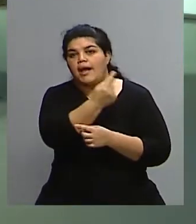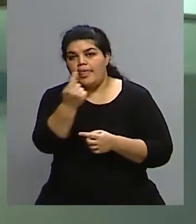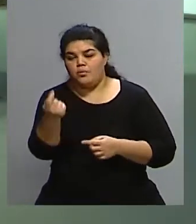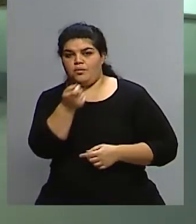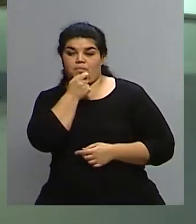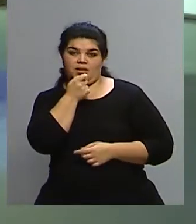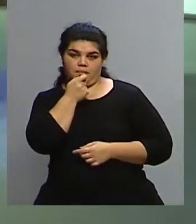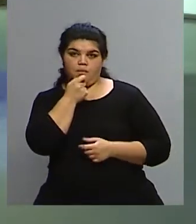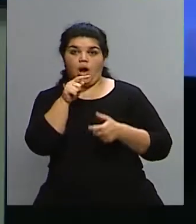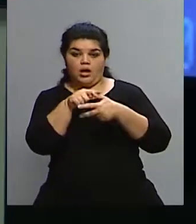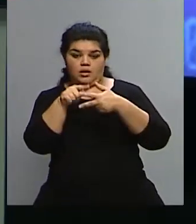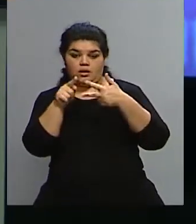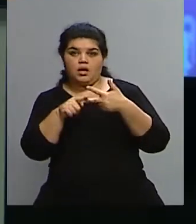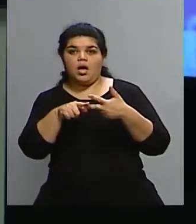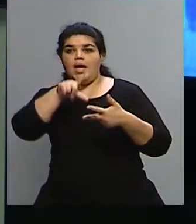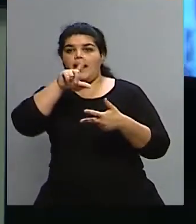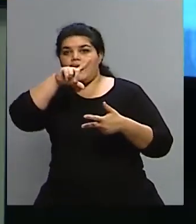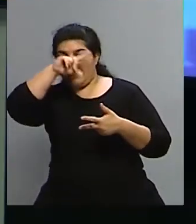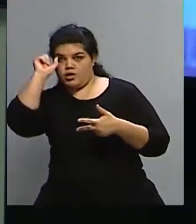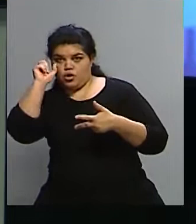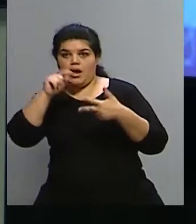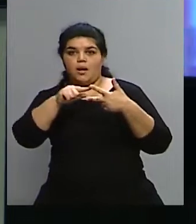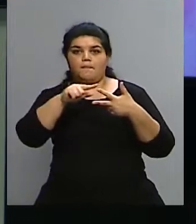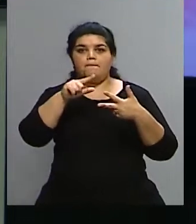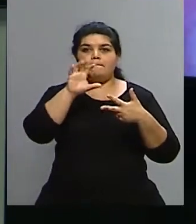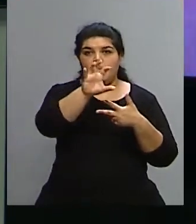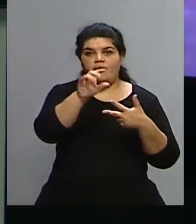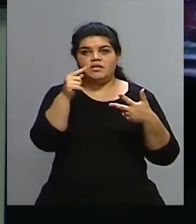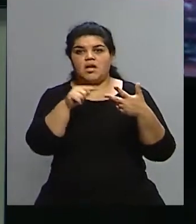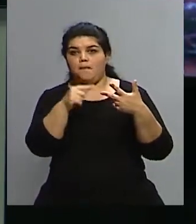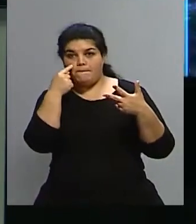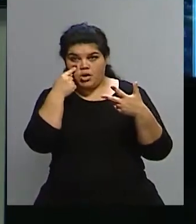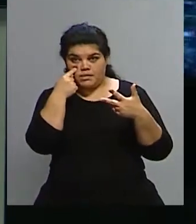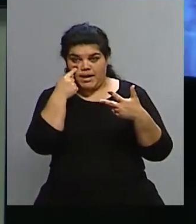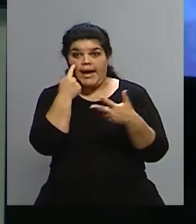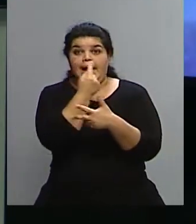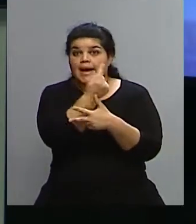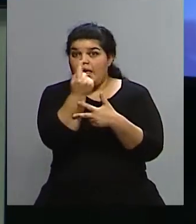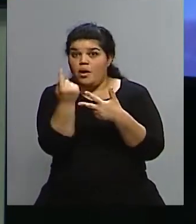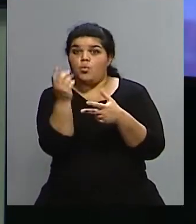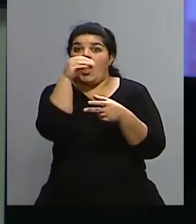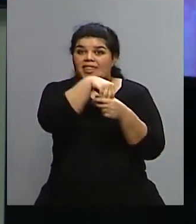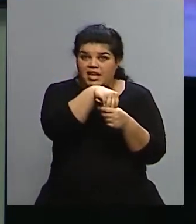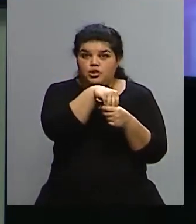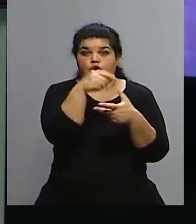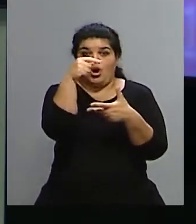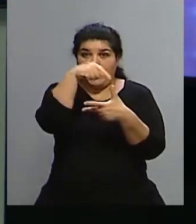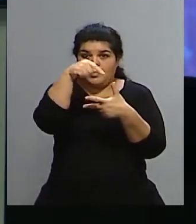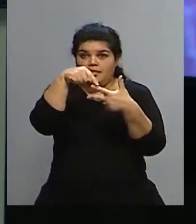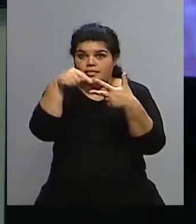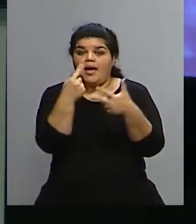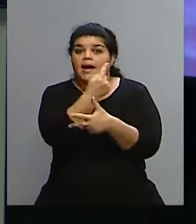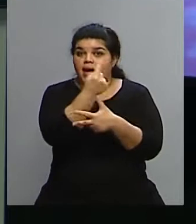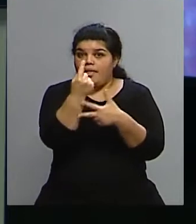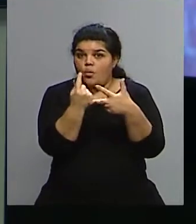nacional, provincial y municipal, y cada jurisdicción tiene un órgano de control interno y un órgano de control externo. Esa